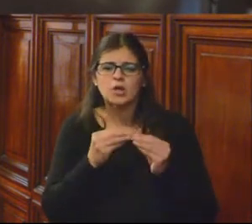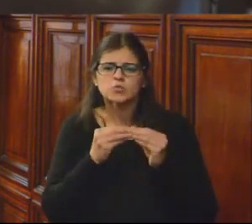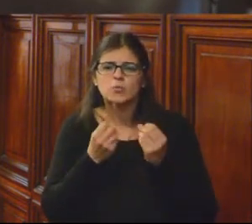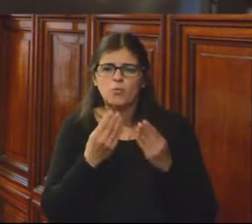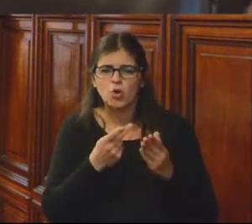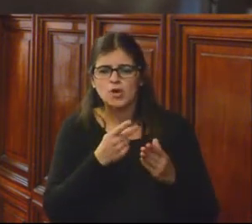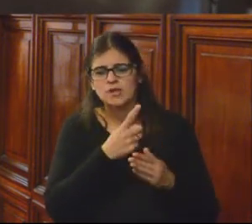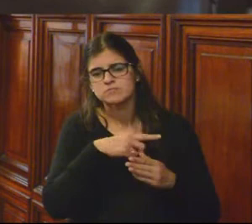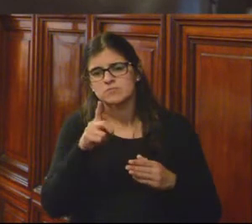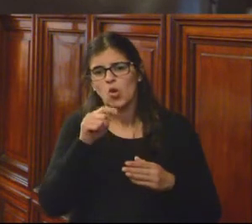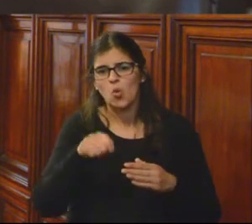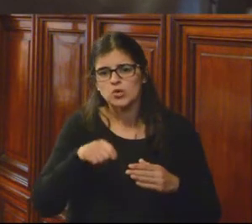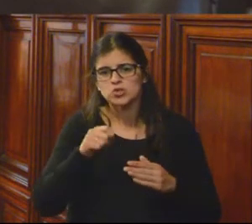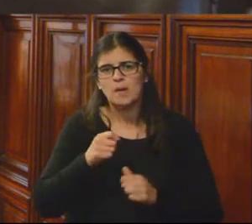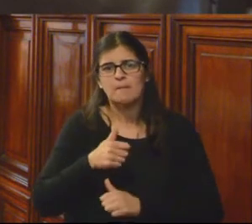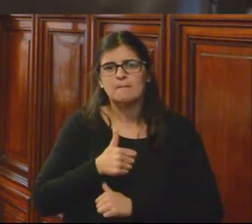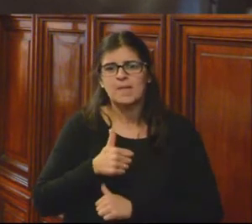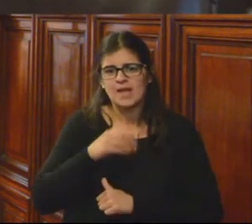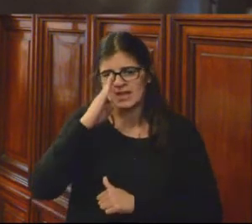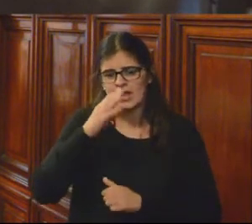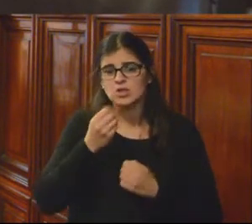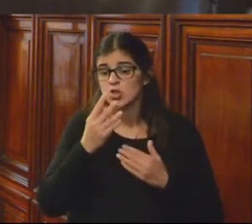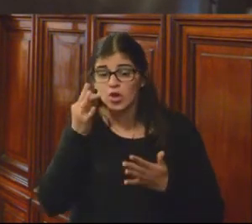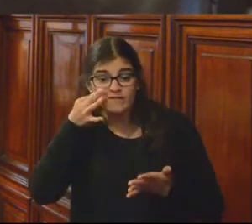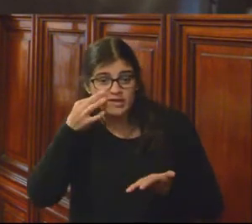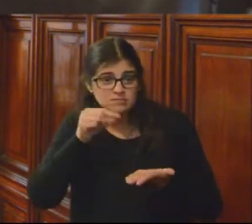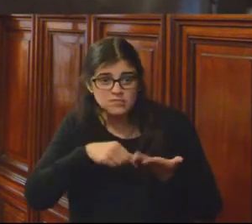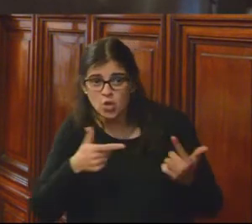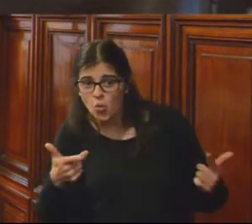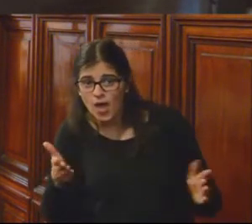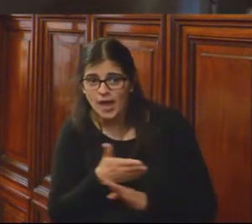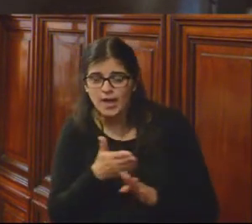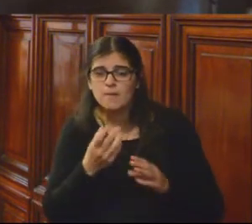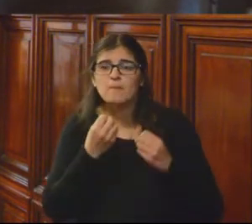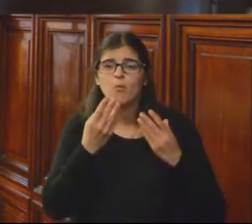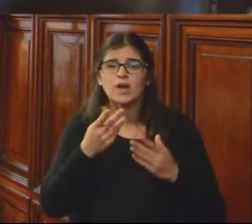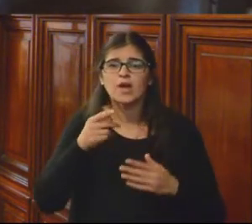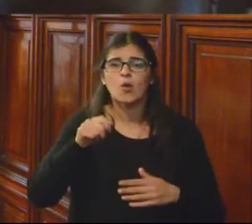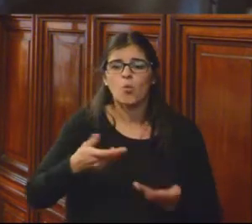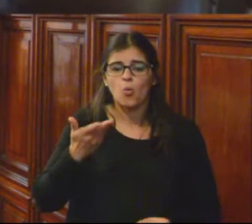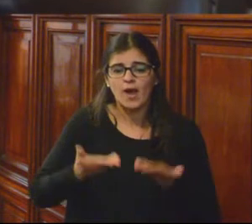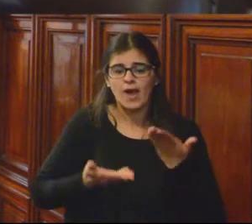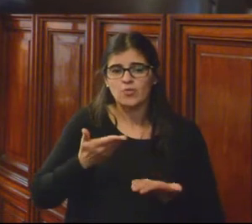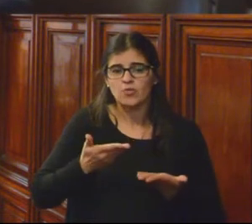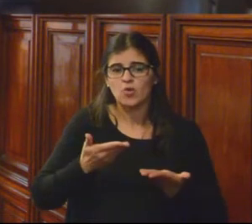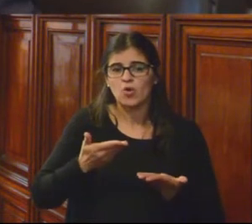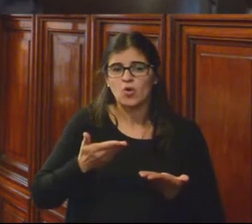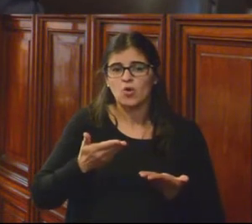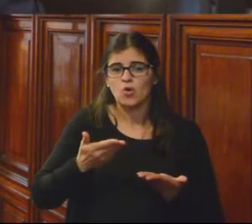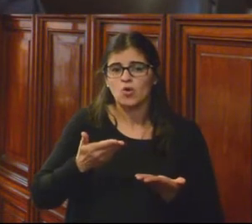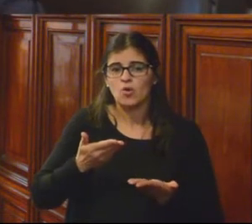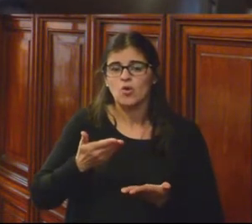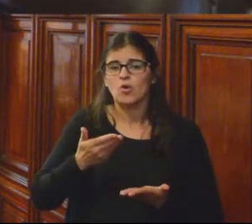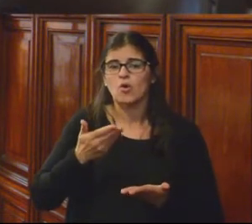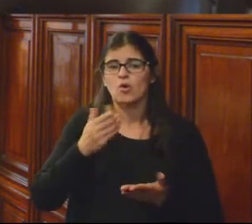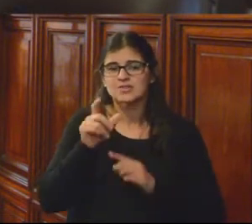la jurisdicción militar? Y si no hay garantías para que esos casos sean juzgados por tribunales